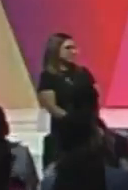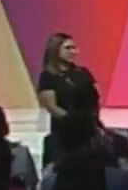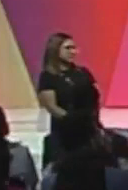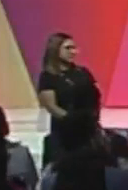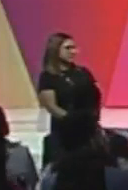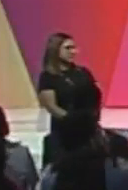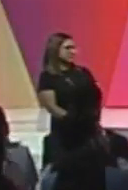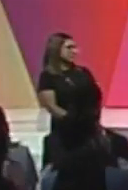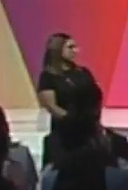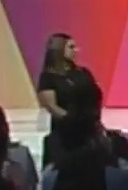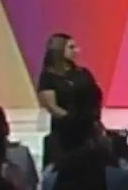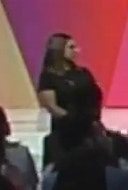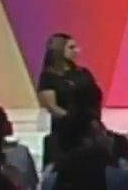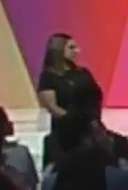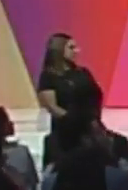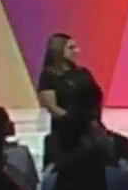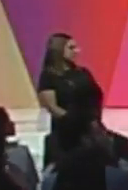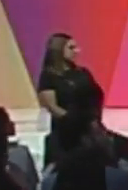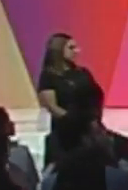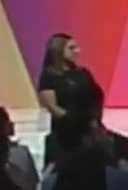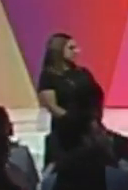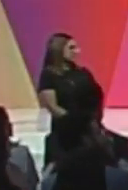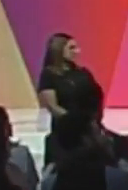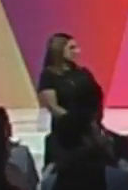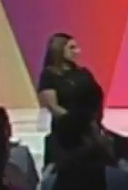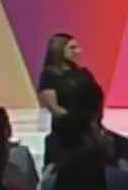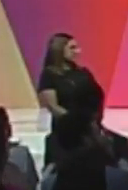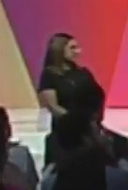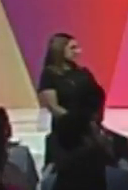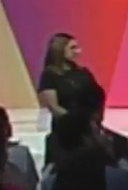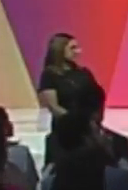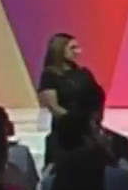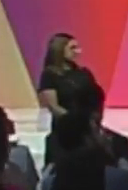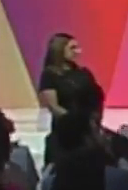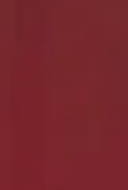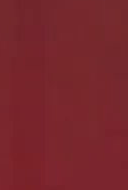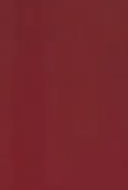Gracias a los coordinadores por las porras, muchas gracias.